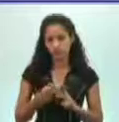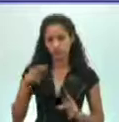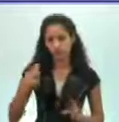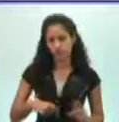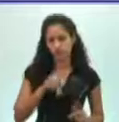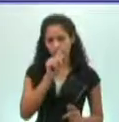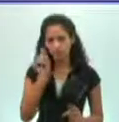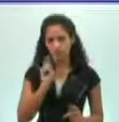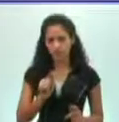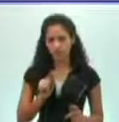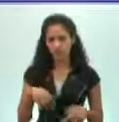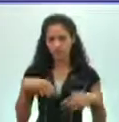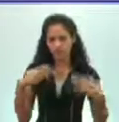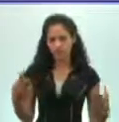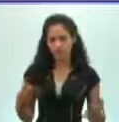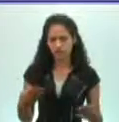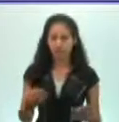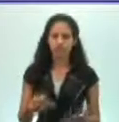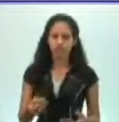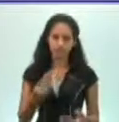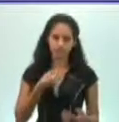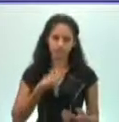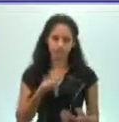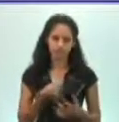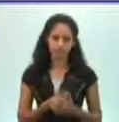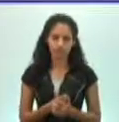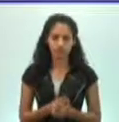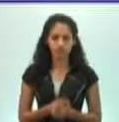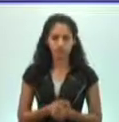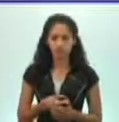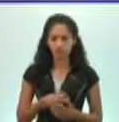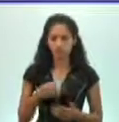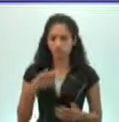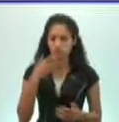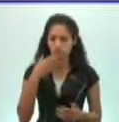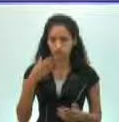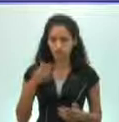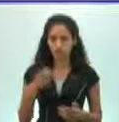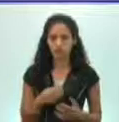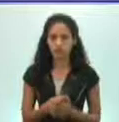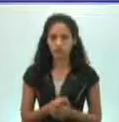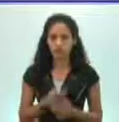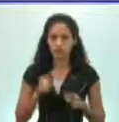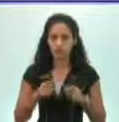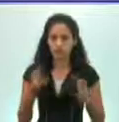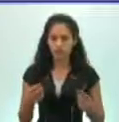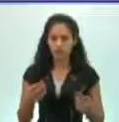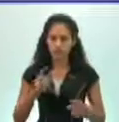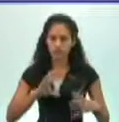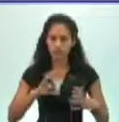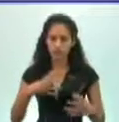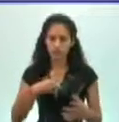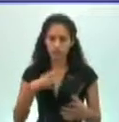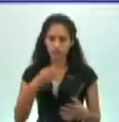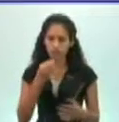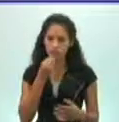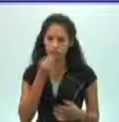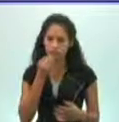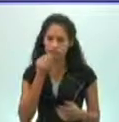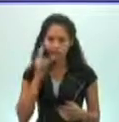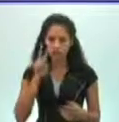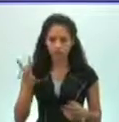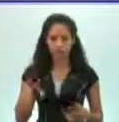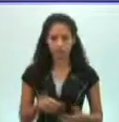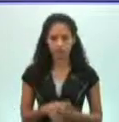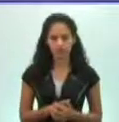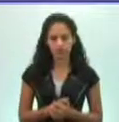preguntarnos, ¿qué datos me van a aportar? ¿Serán suficientes? ¿O por qué vía podemos obtenerlo? Ya sea por